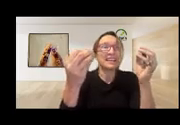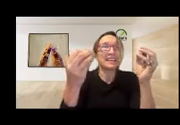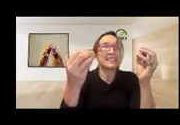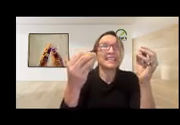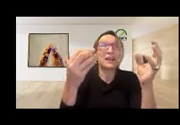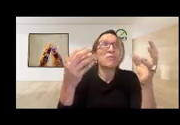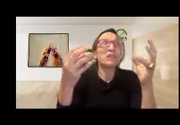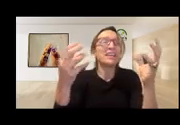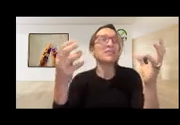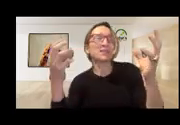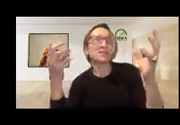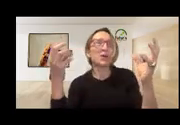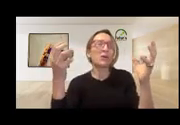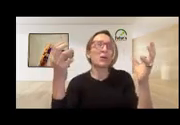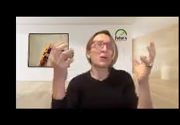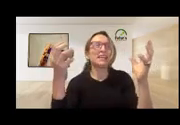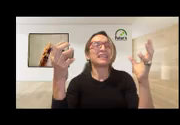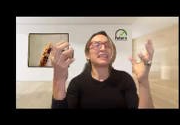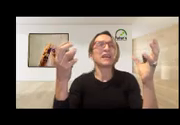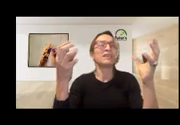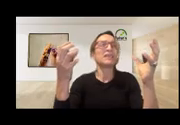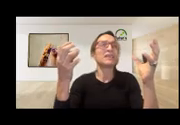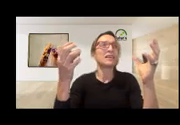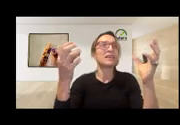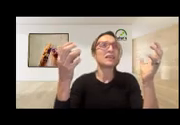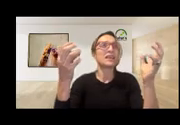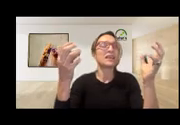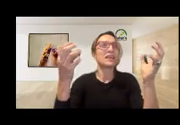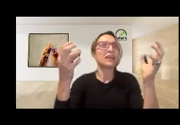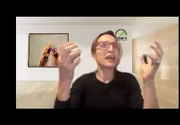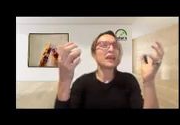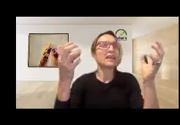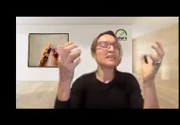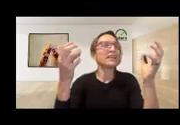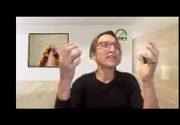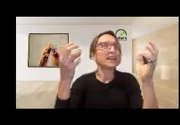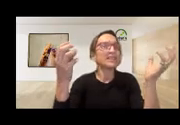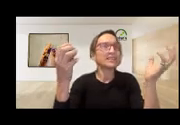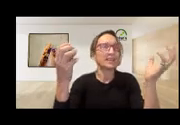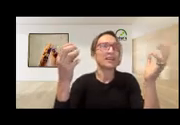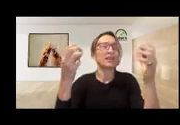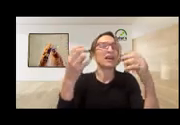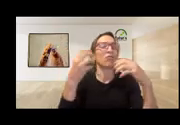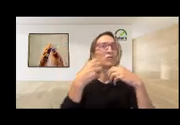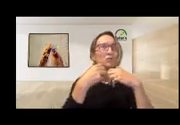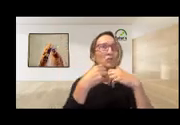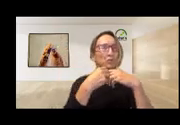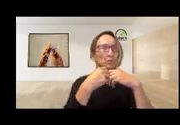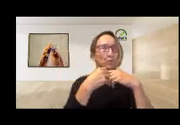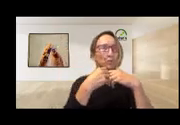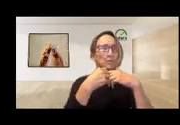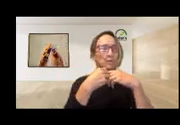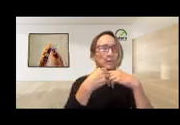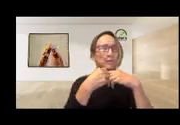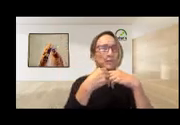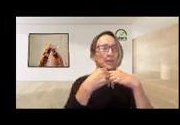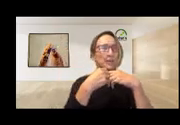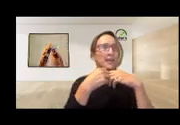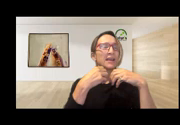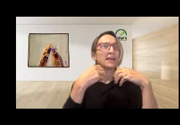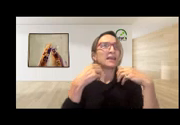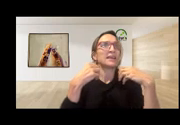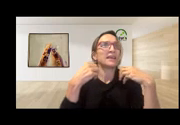es que sí, eran muy lindos y todo, y también qué diferentes eran a como somos